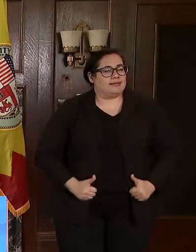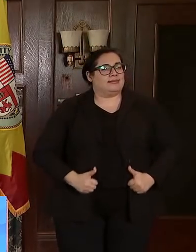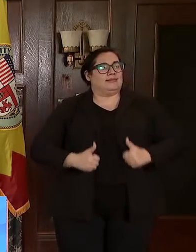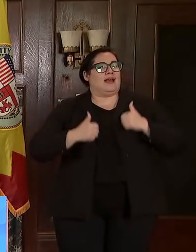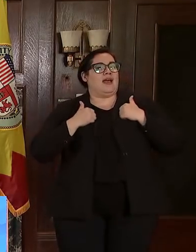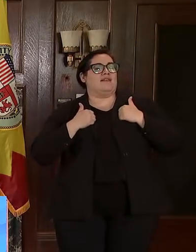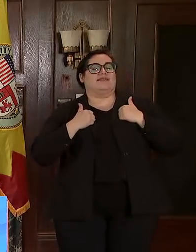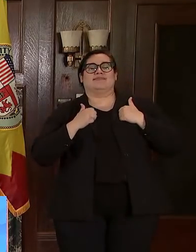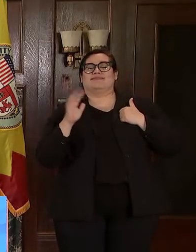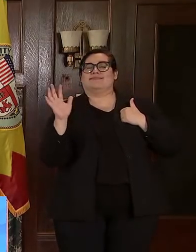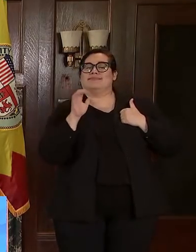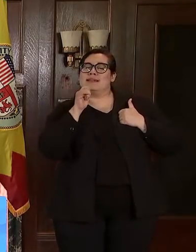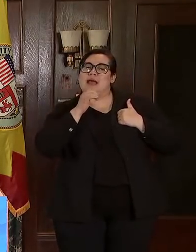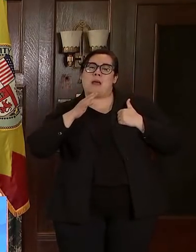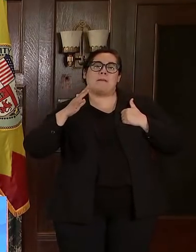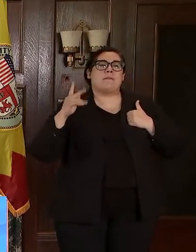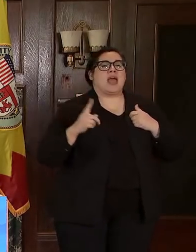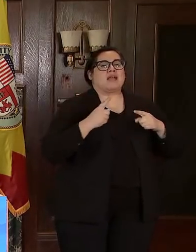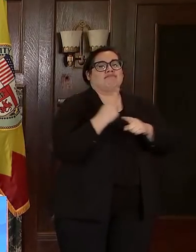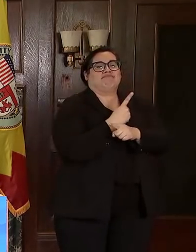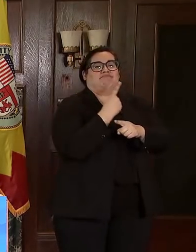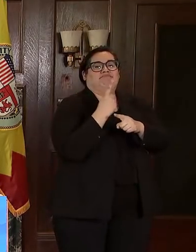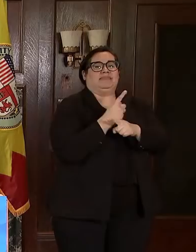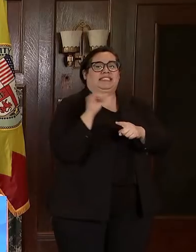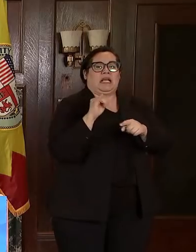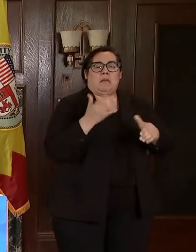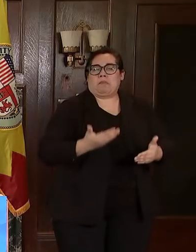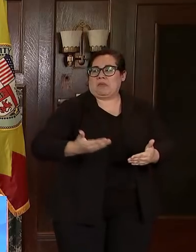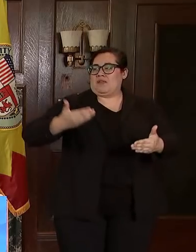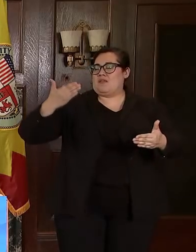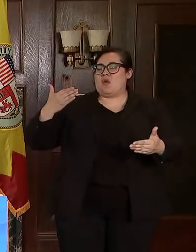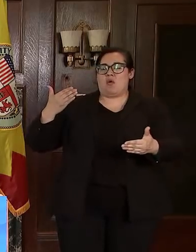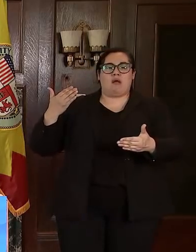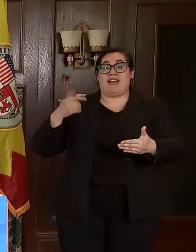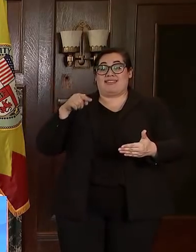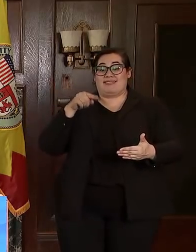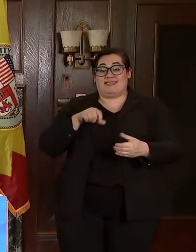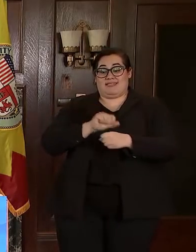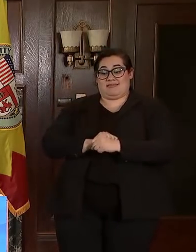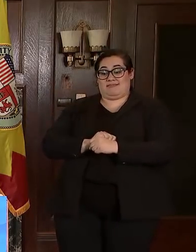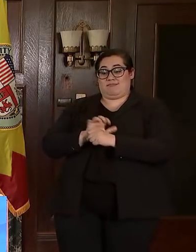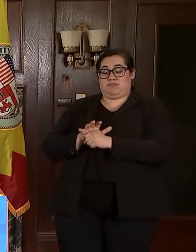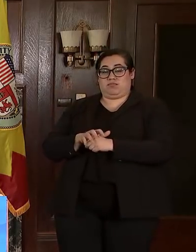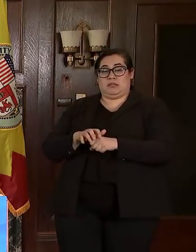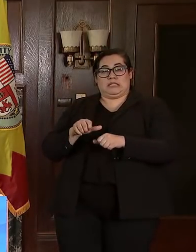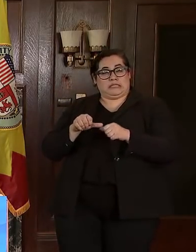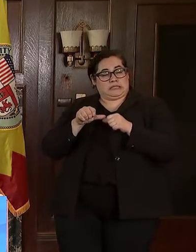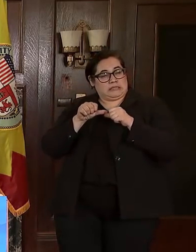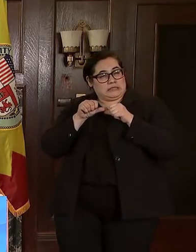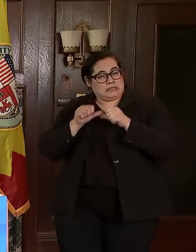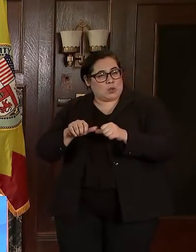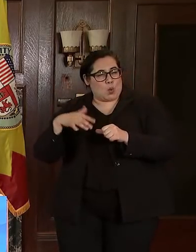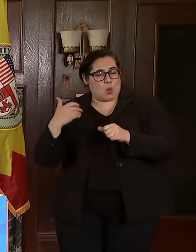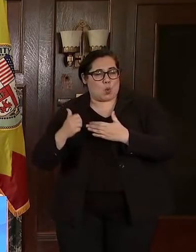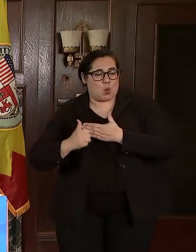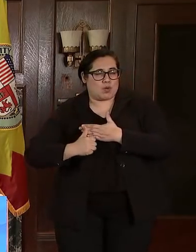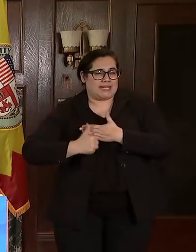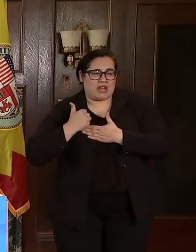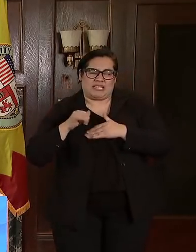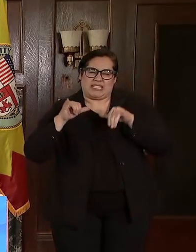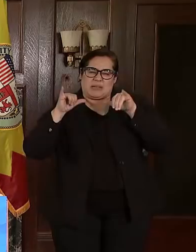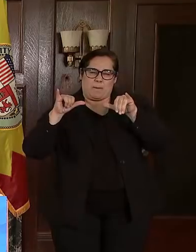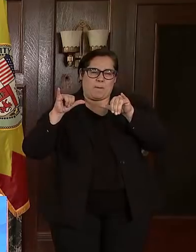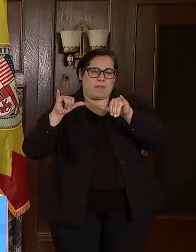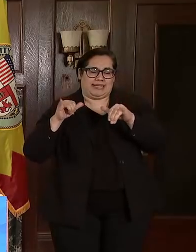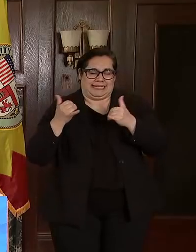va a regresar a ser como lo era antes. Este virus sigue siendo tan peligroso